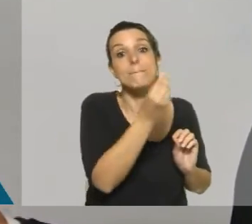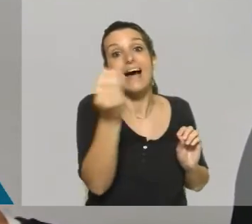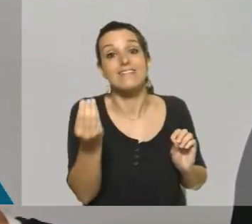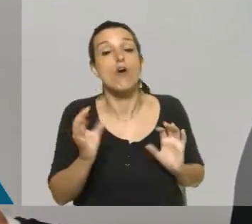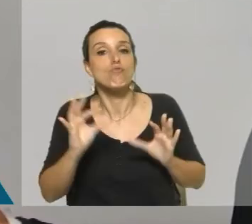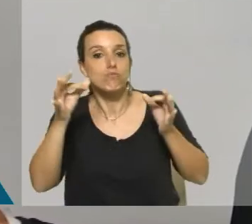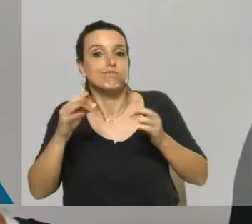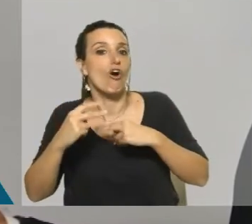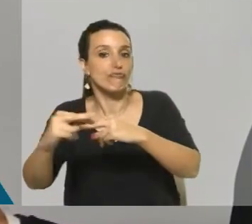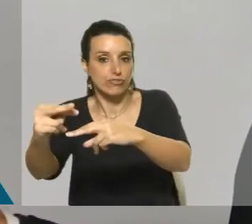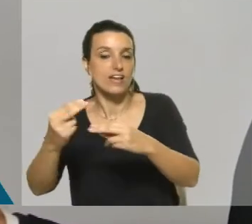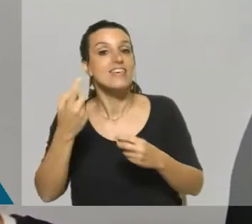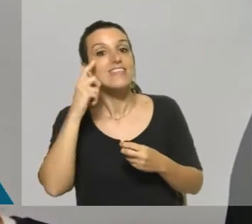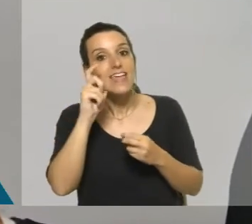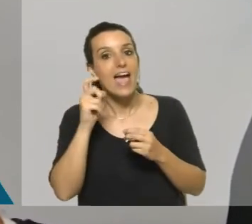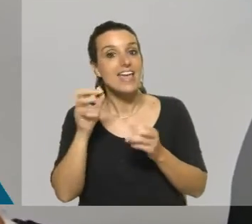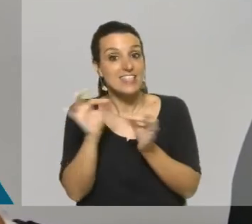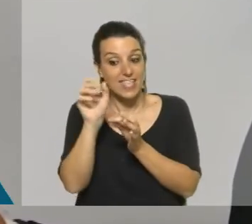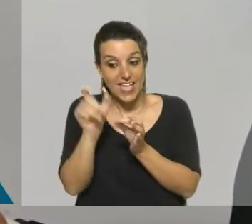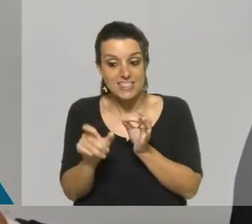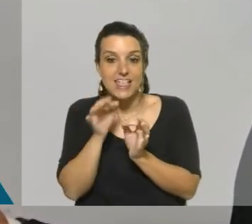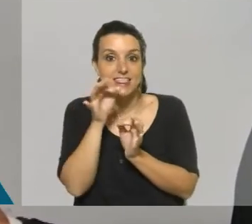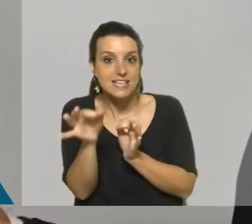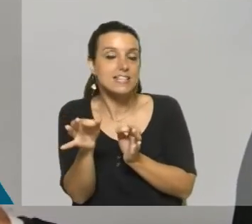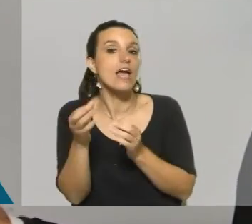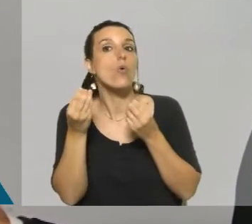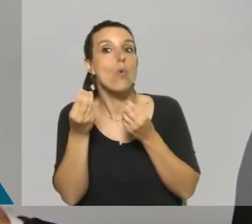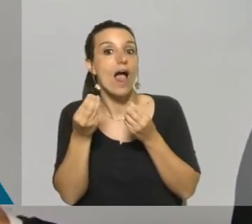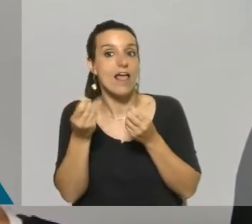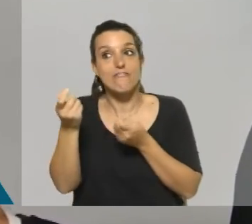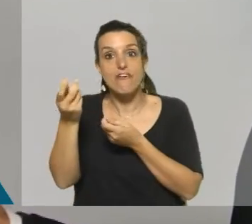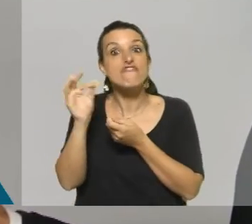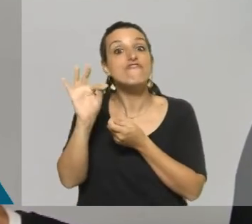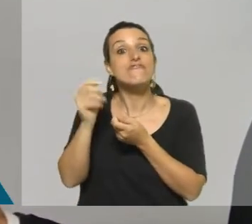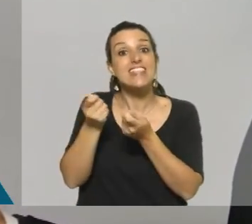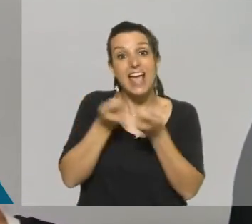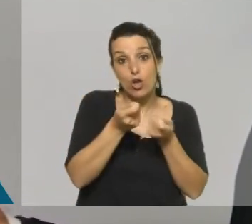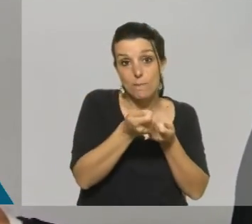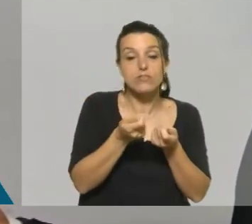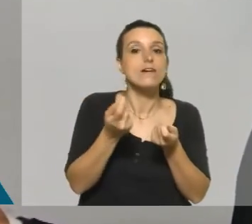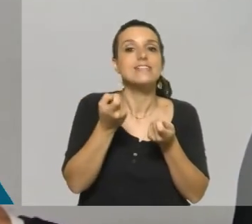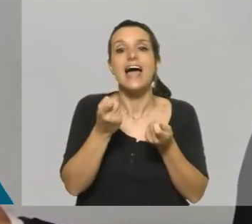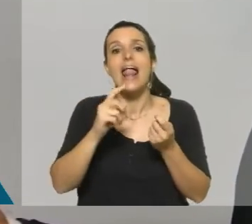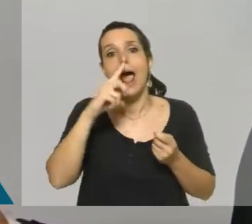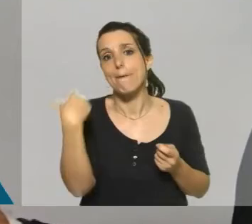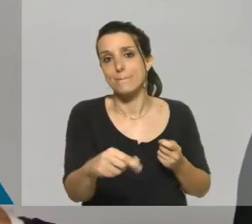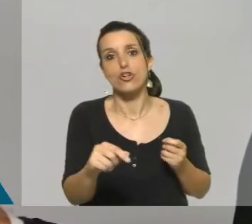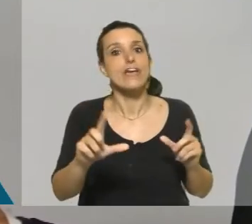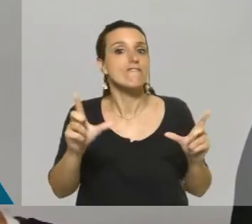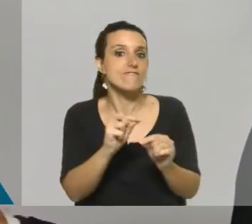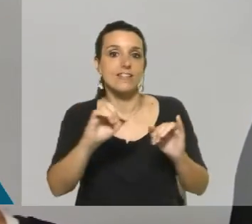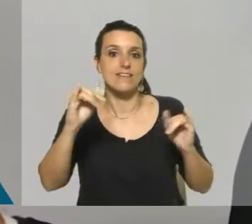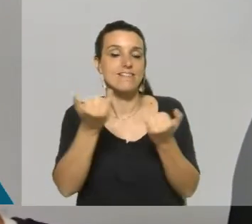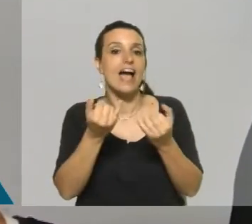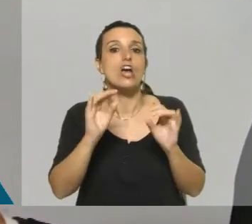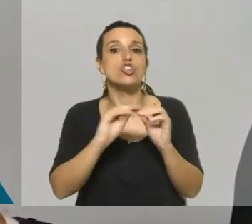idea es que esta transición que plantea la intendencia este que es este fideicomiso también sea lo más corto posible y que terminemos concretando